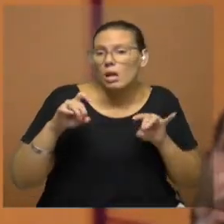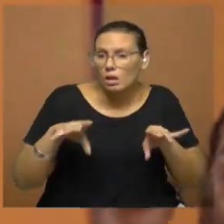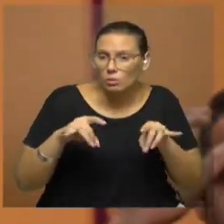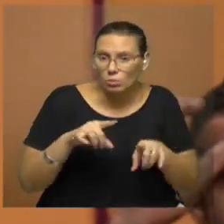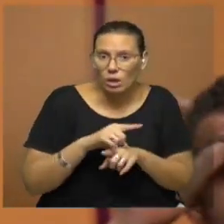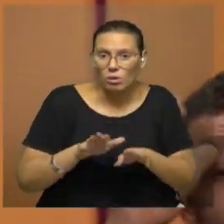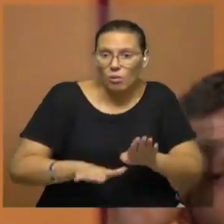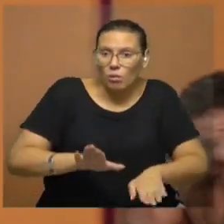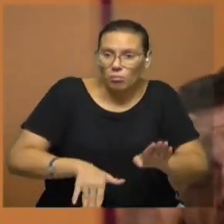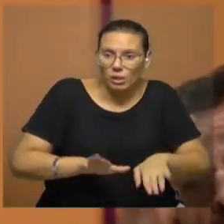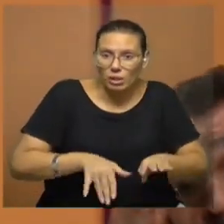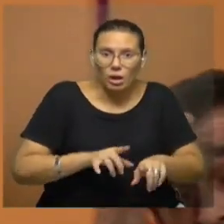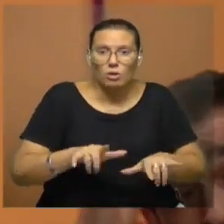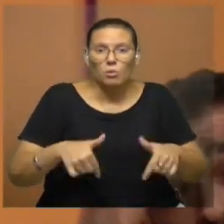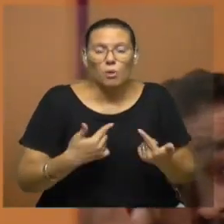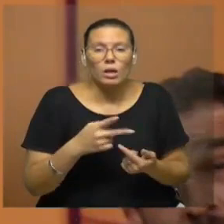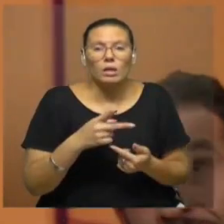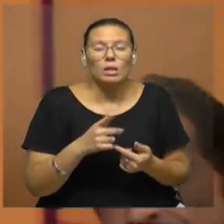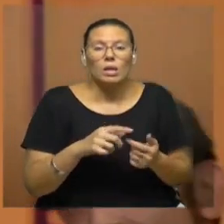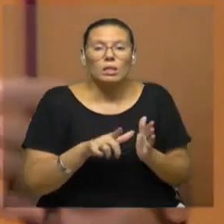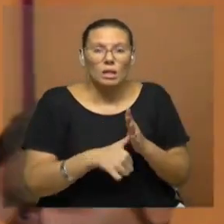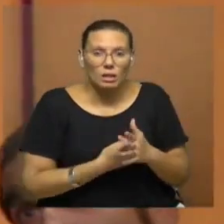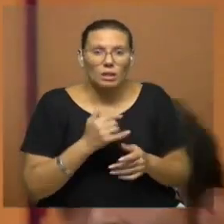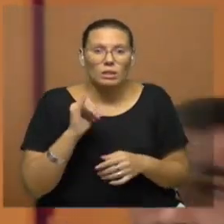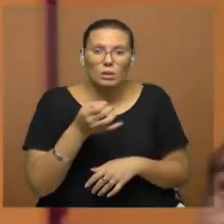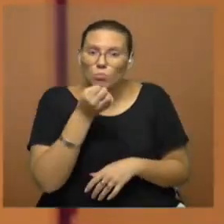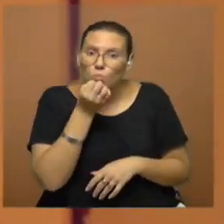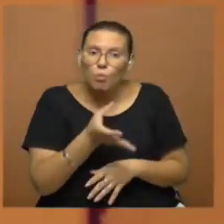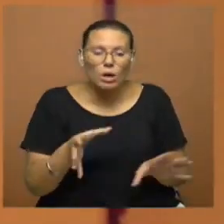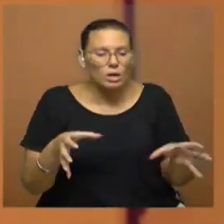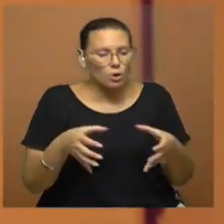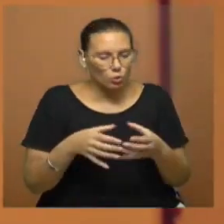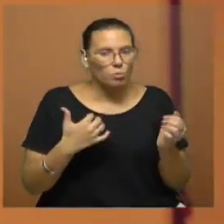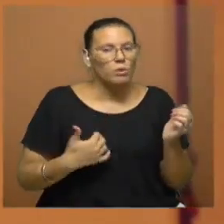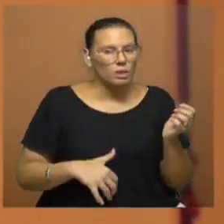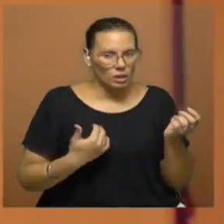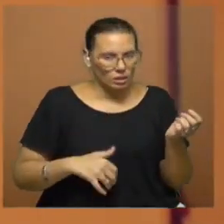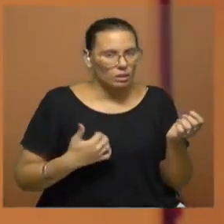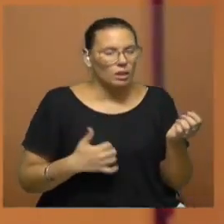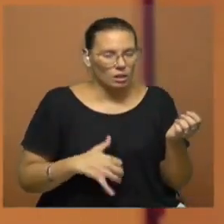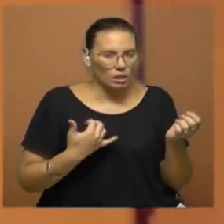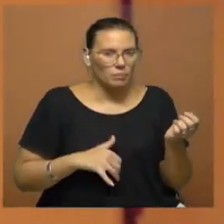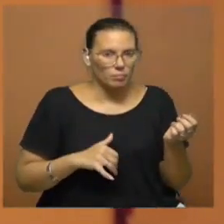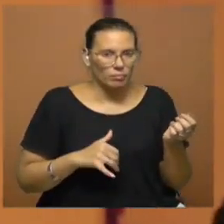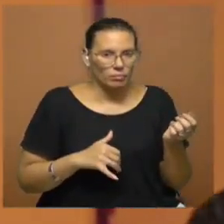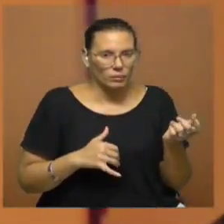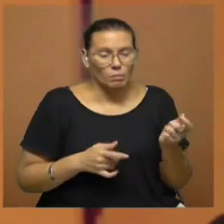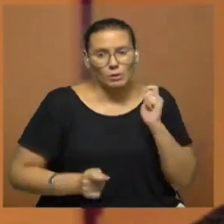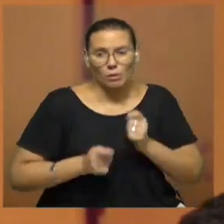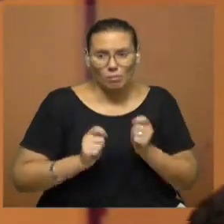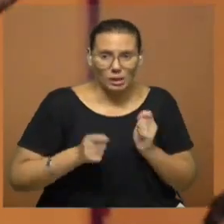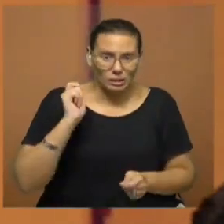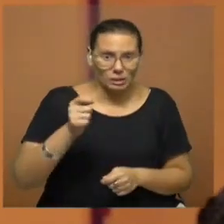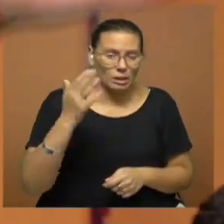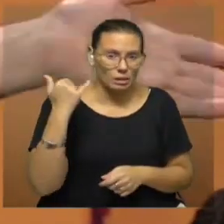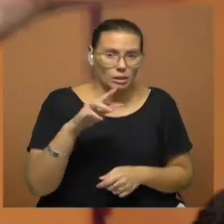usaron pedales, no hay delay en los punteos. Hay sí un muy buen equipo de guitarra. Claro, trabajando desde Hay la batería, como decía